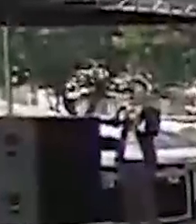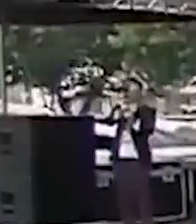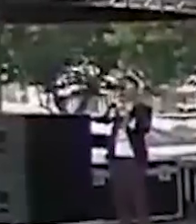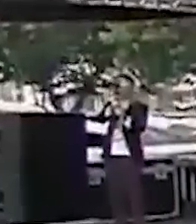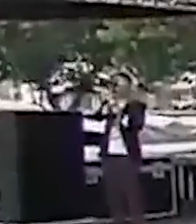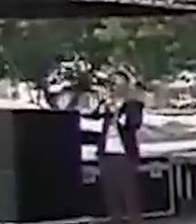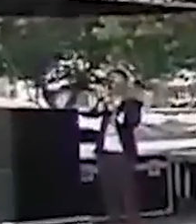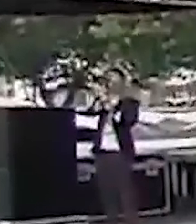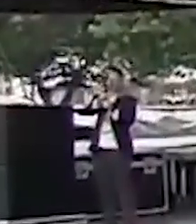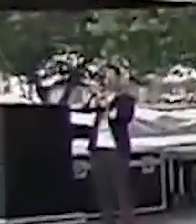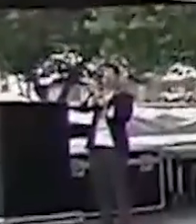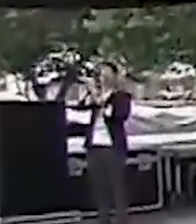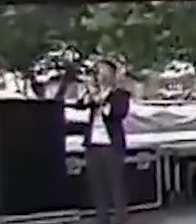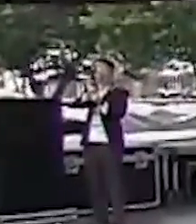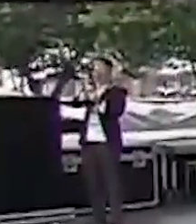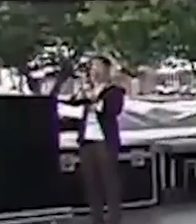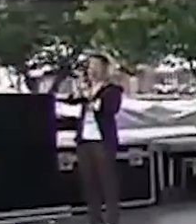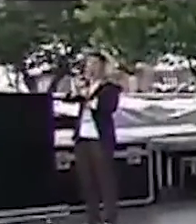de todo un pueblo,